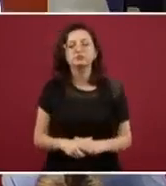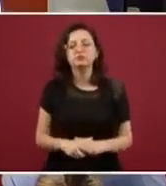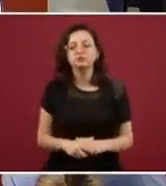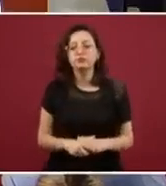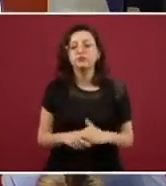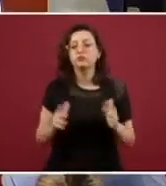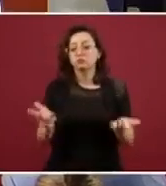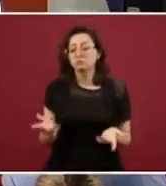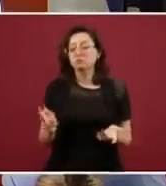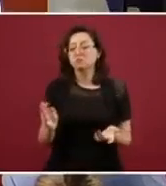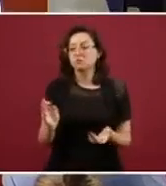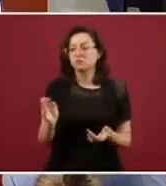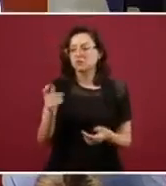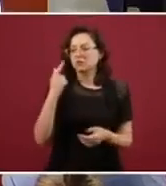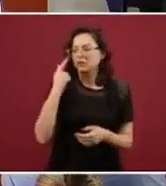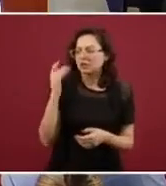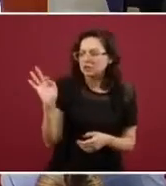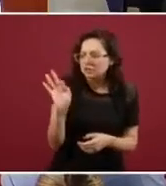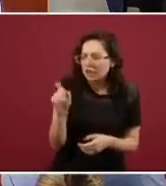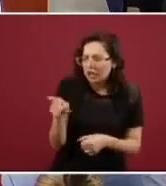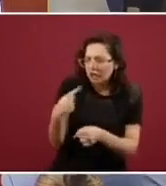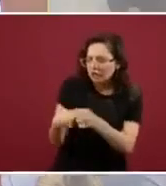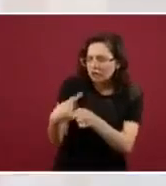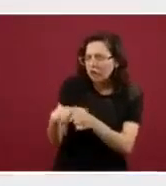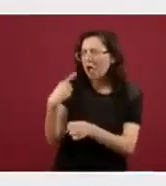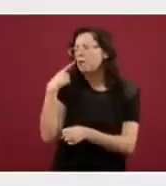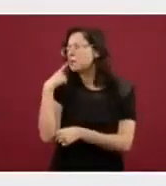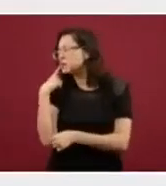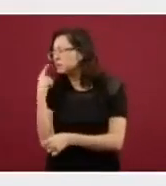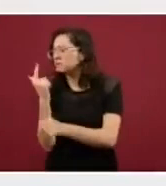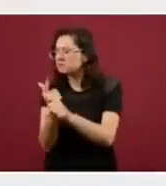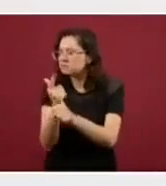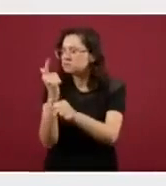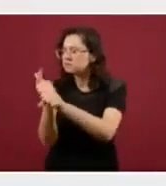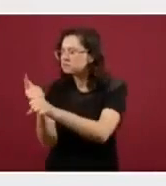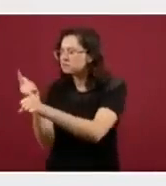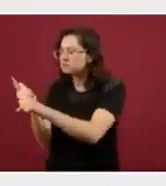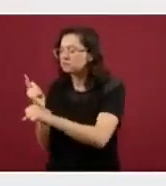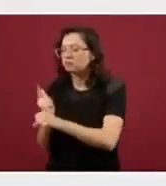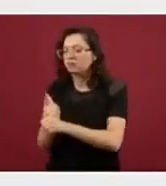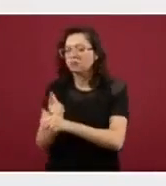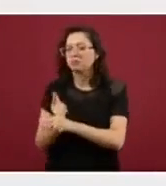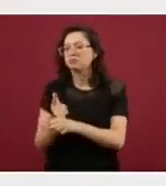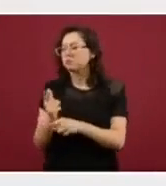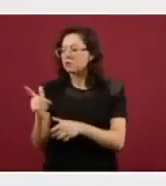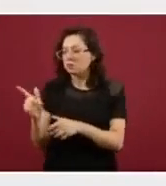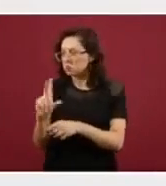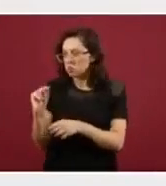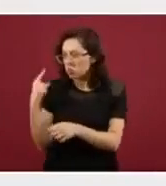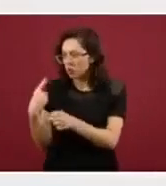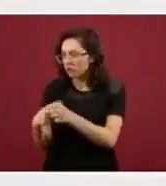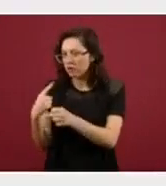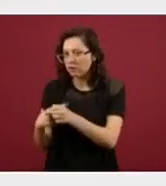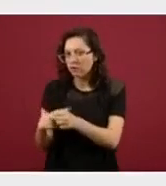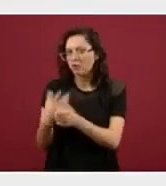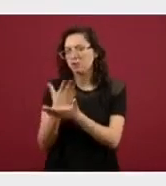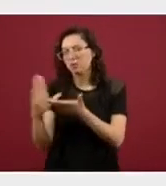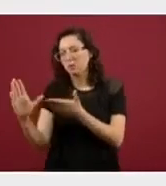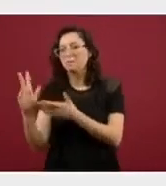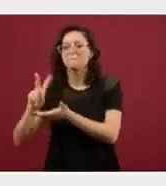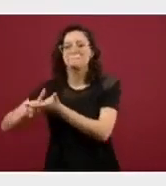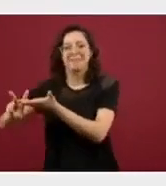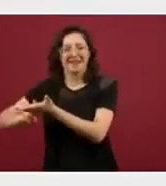seguirán aumentando y en la medida en que se descartan, se pasan a los casos descartados que están en la casita